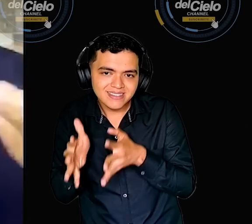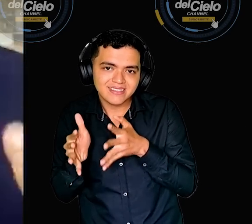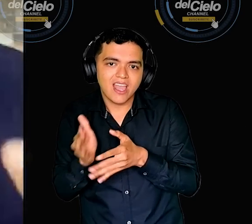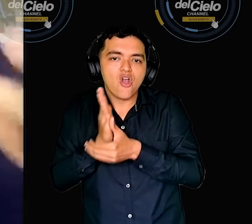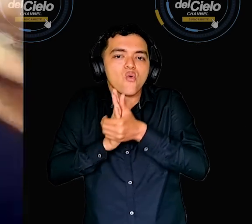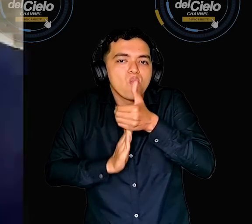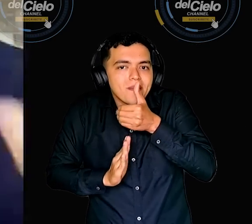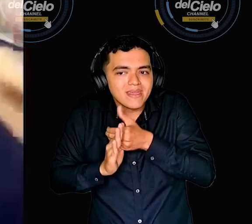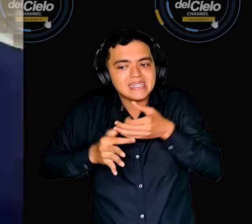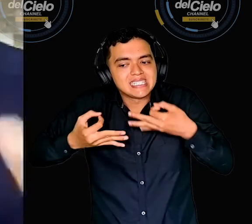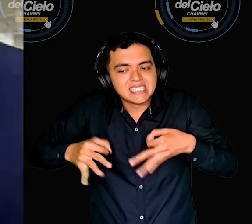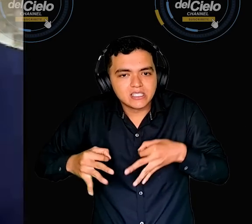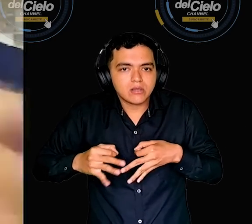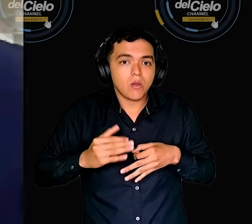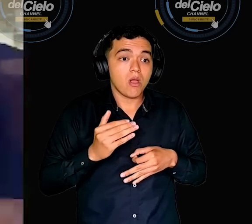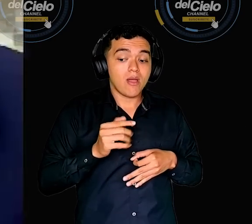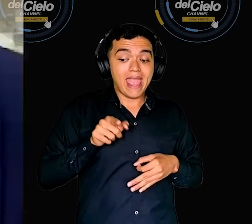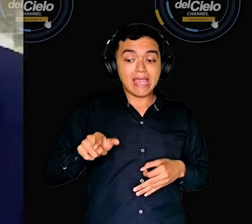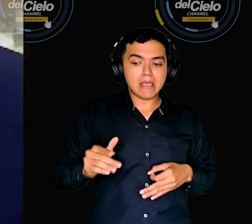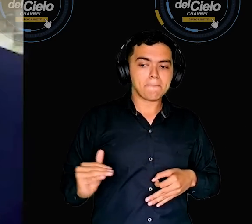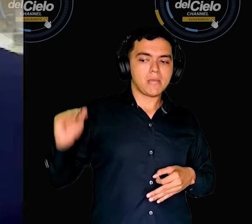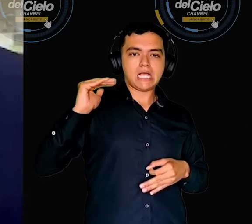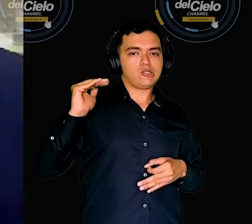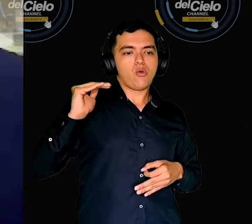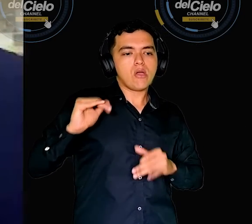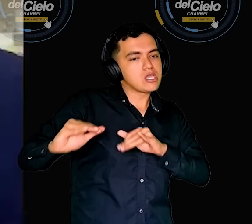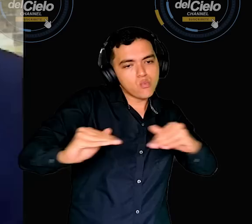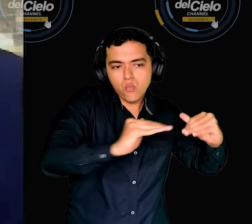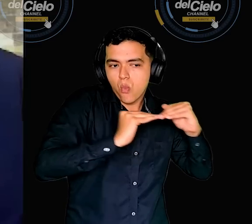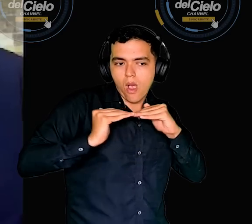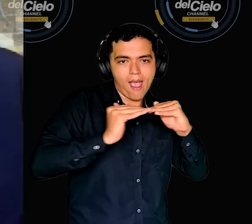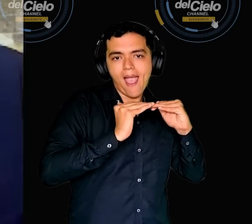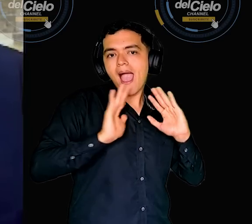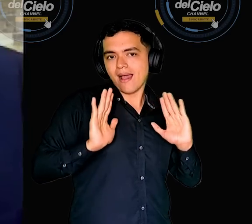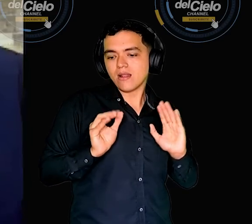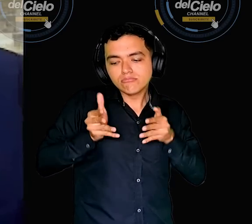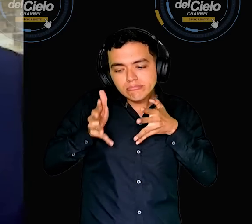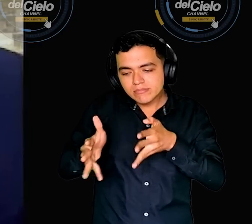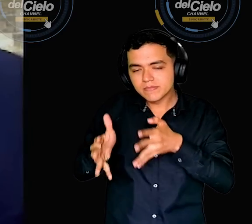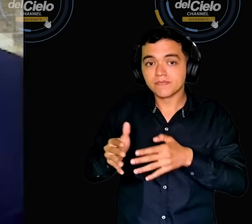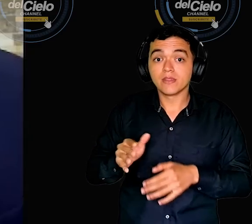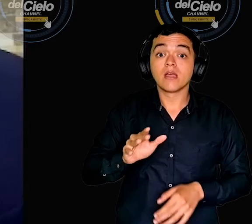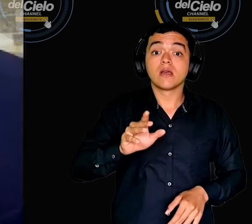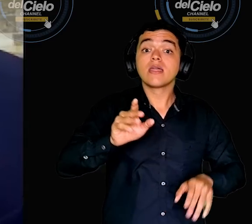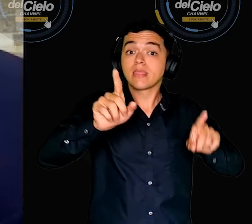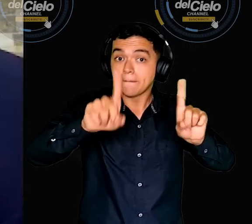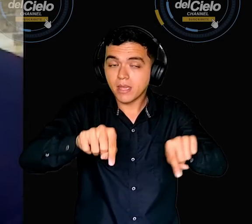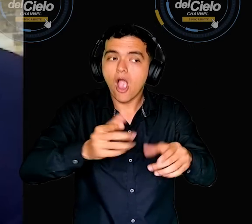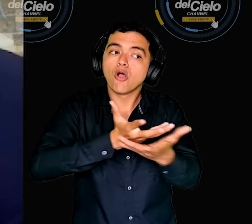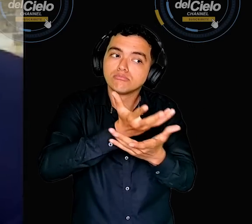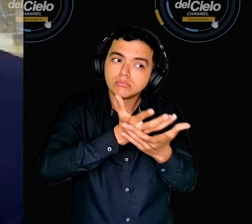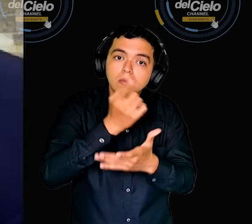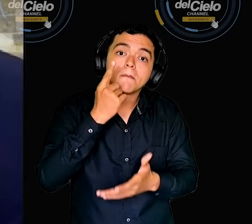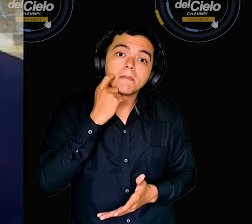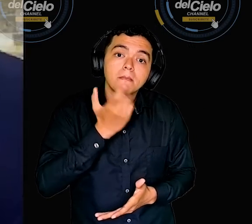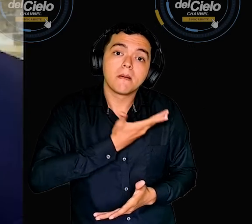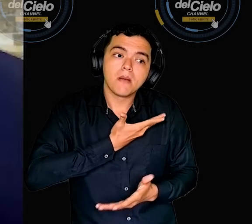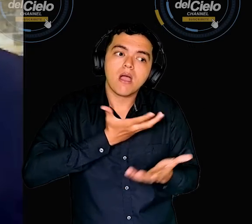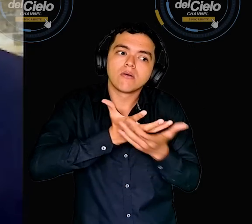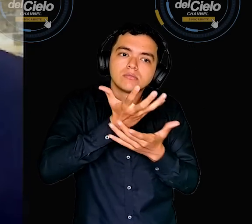matrimonio. Y de pronto yo caí en la cuenta de que me estaban echando a perder la niña. Mi hermano,